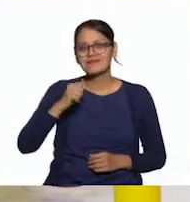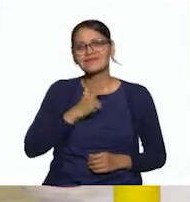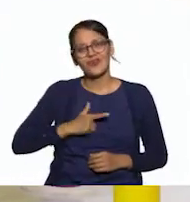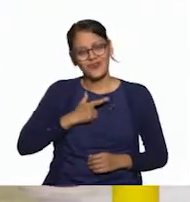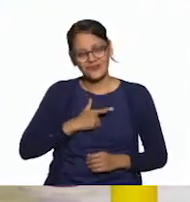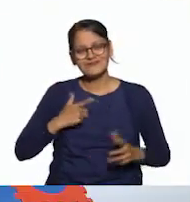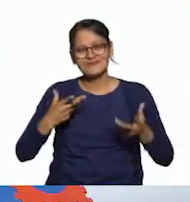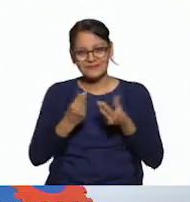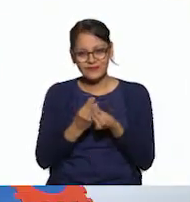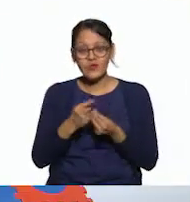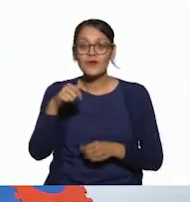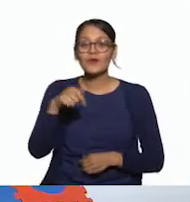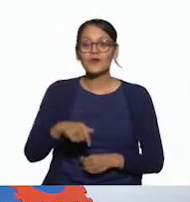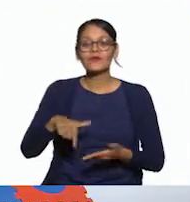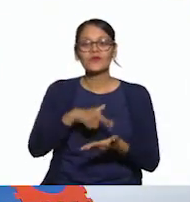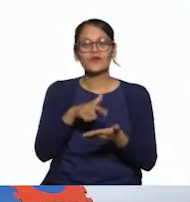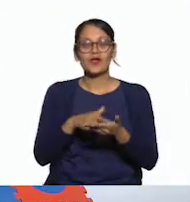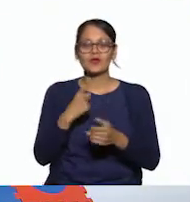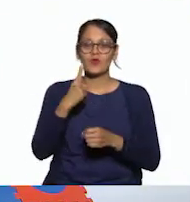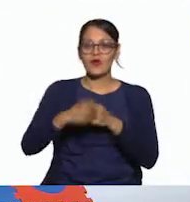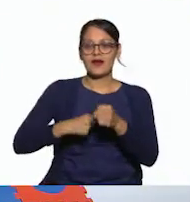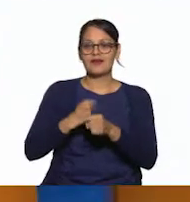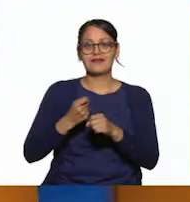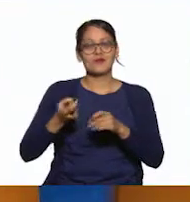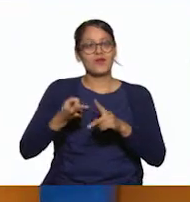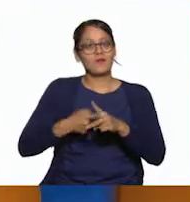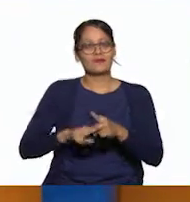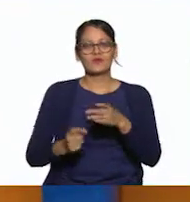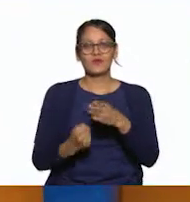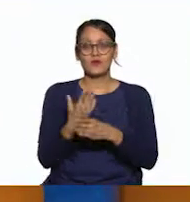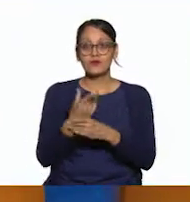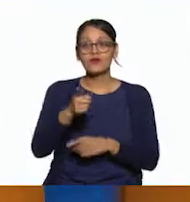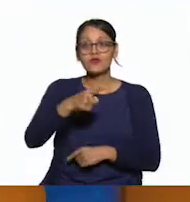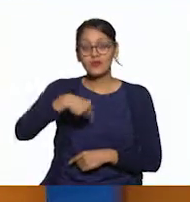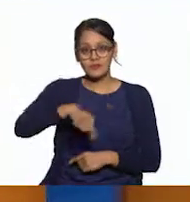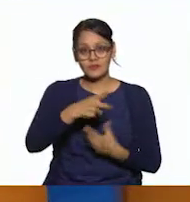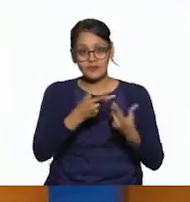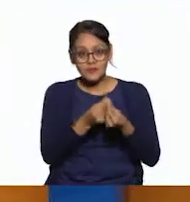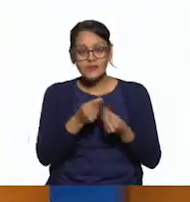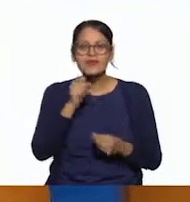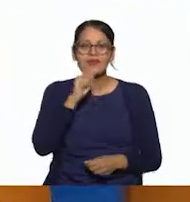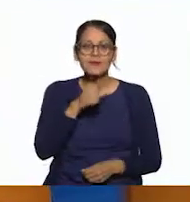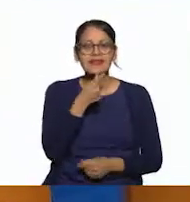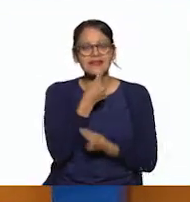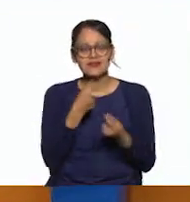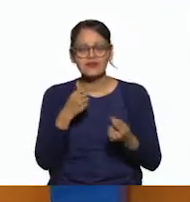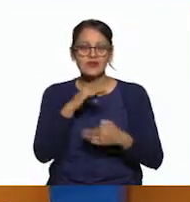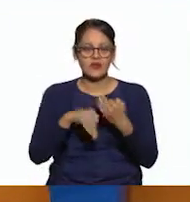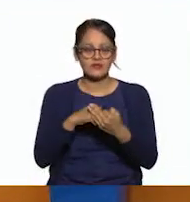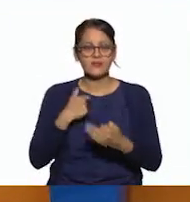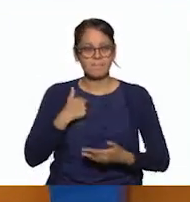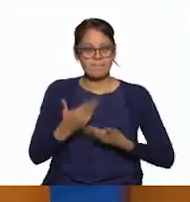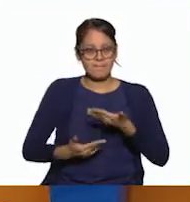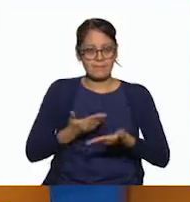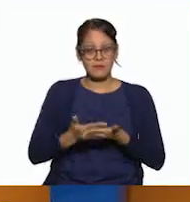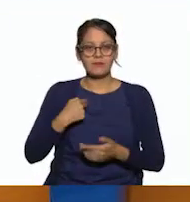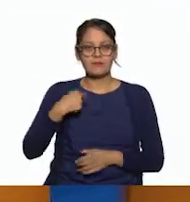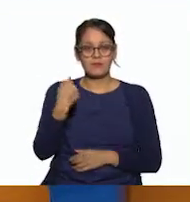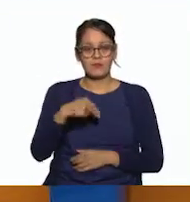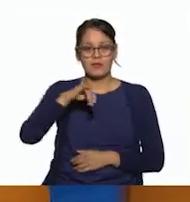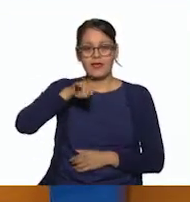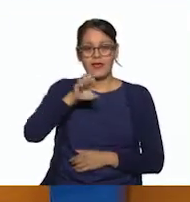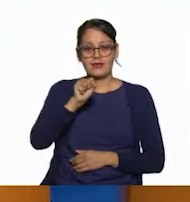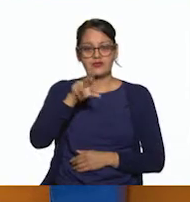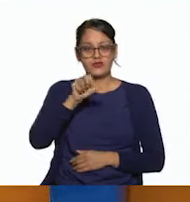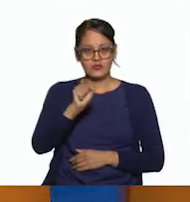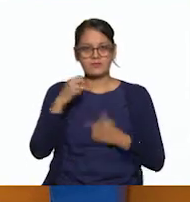placer estar en este nuevo ciclo escolar contigo y con todos los niños y las niñas. Me presento, mi nombre es el maestro Jesús y